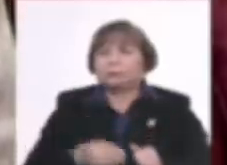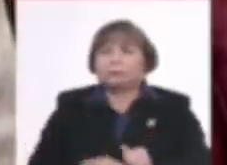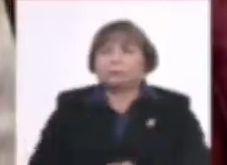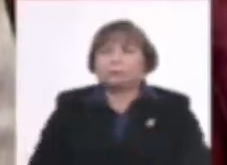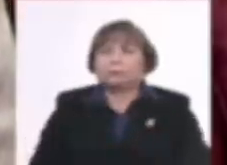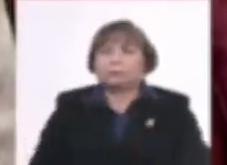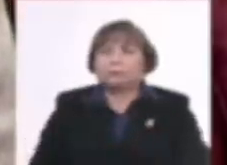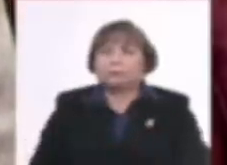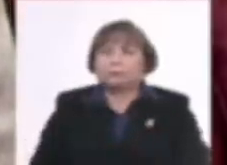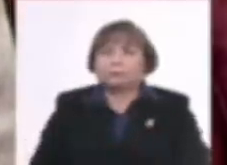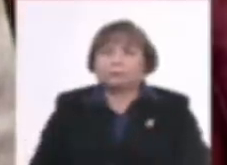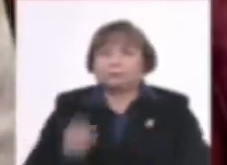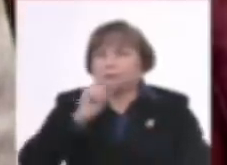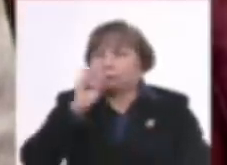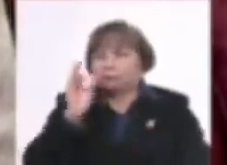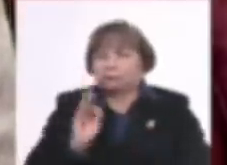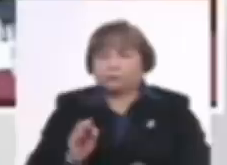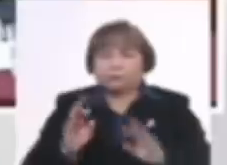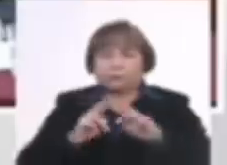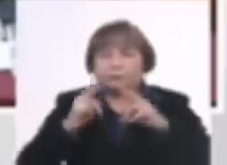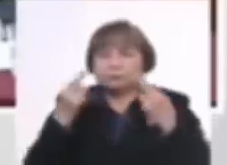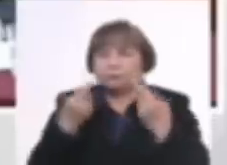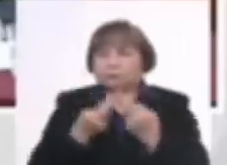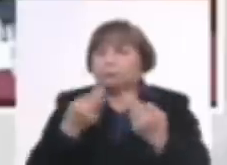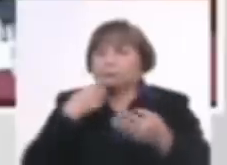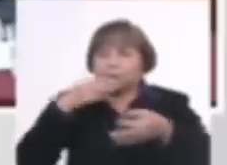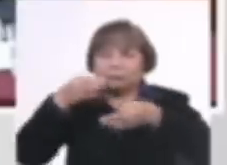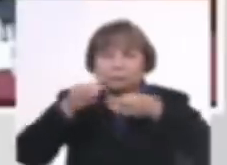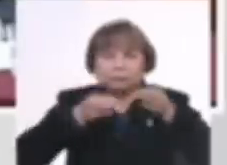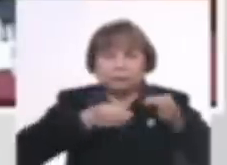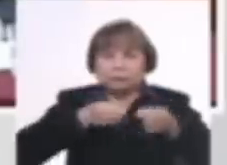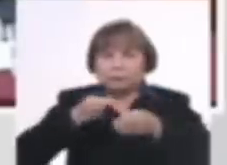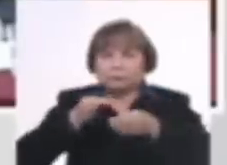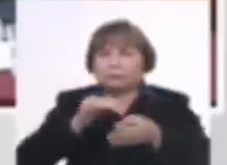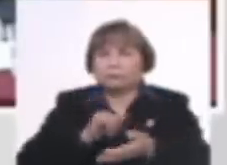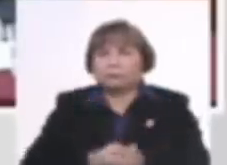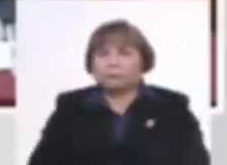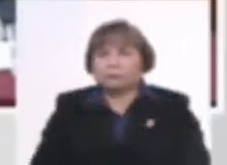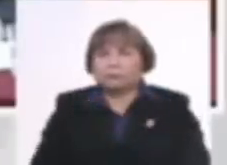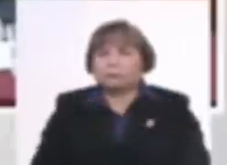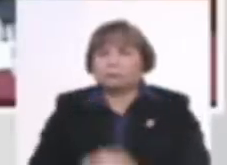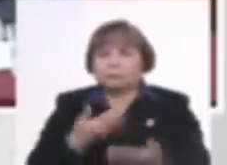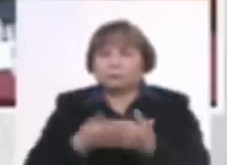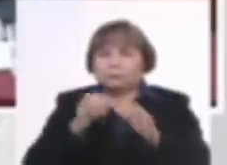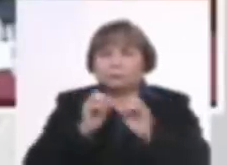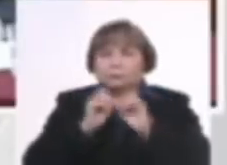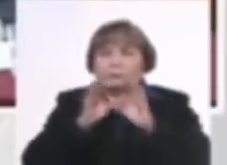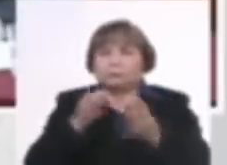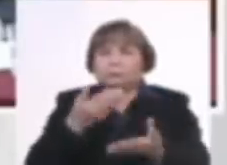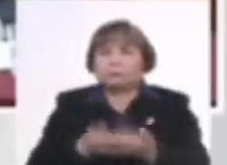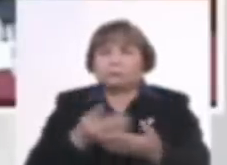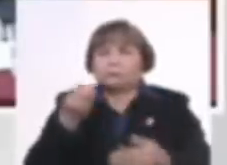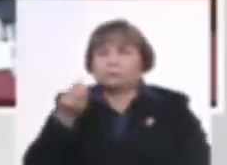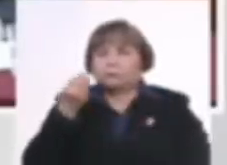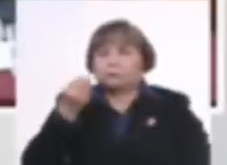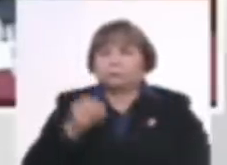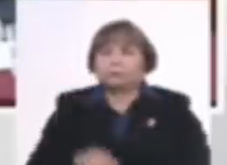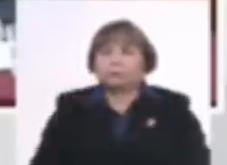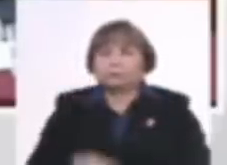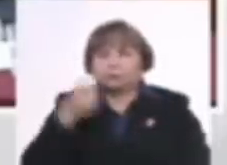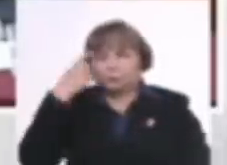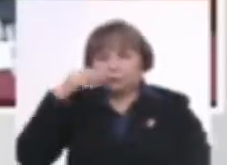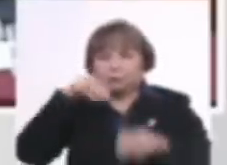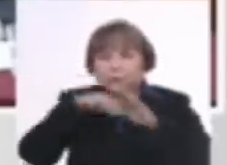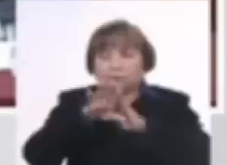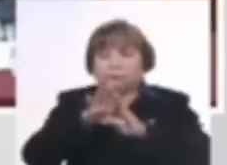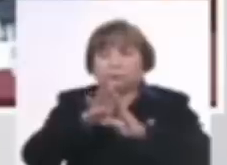llamar. Nunca se ha reunido con él. Quiero explicar ¿Viene claro esto? Porque para